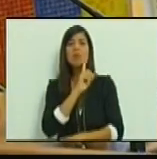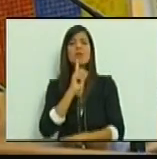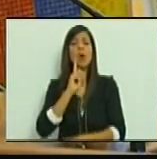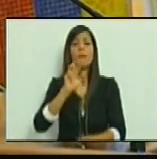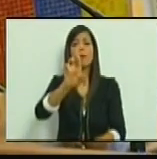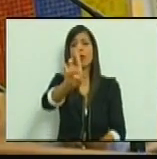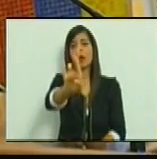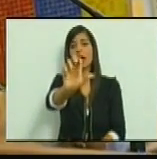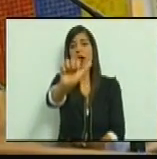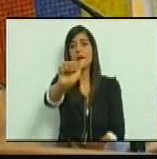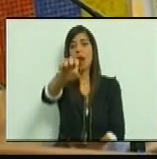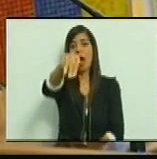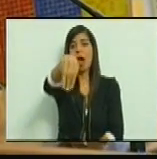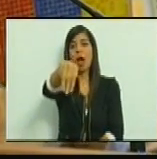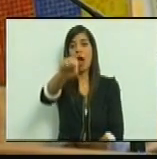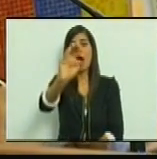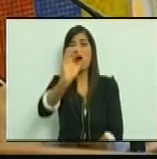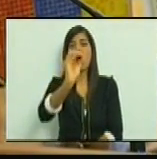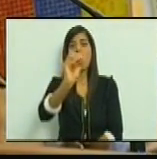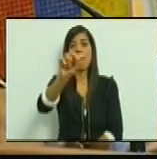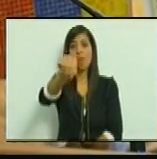Lobo Moreno.